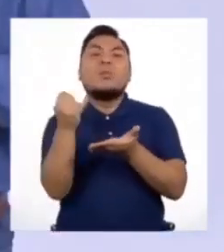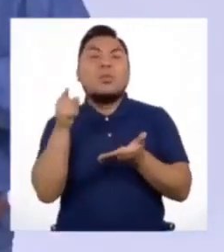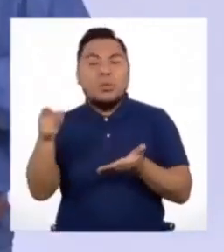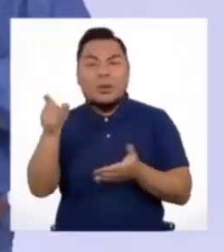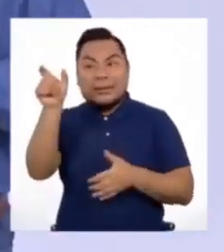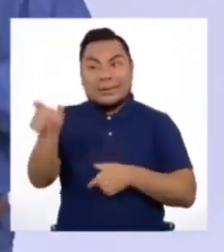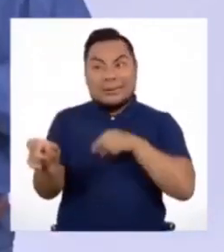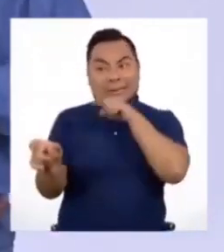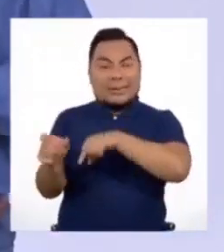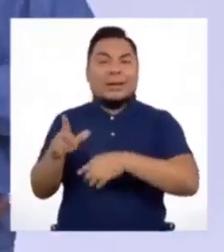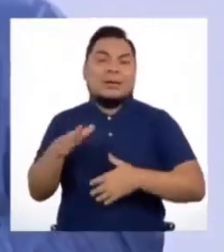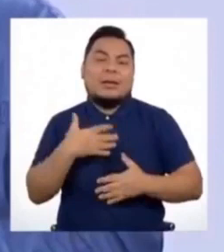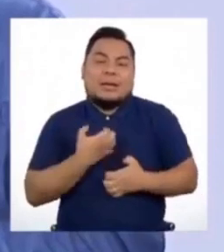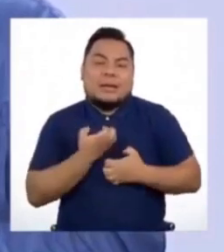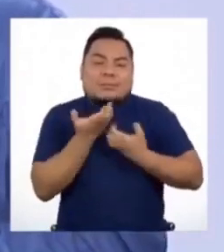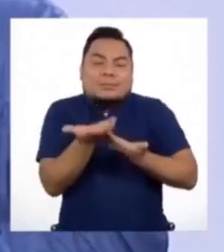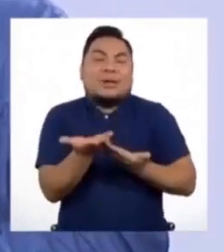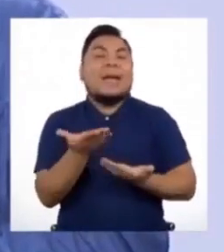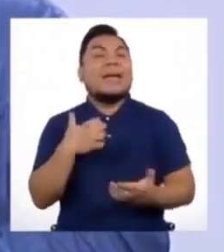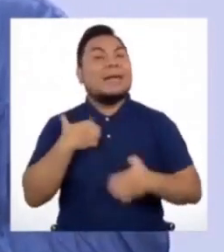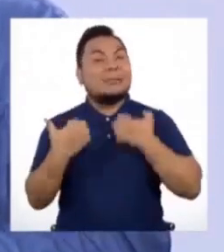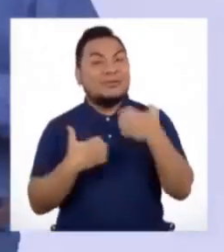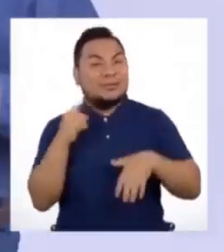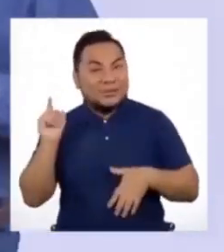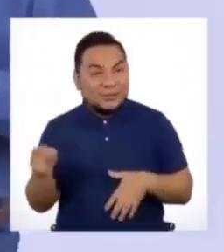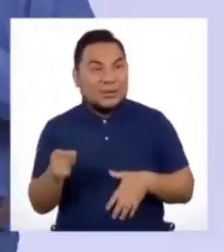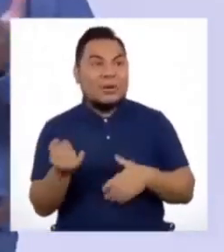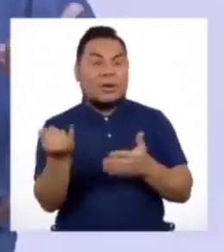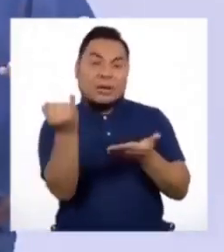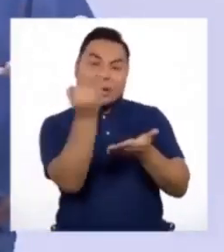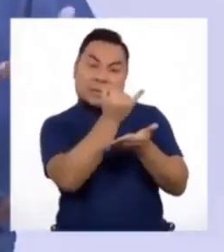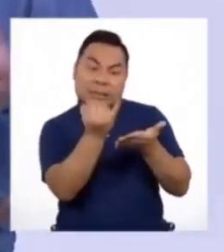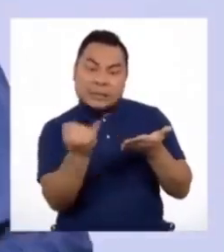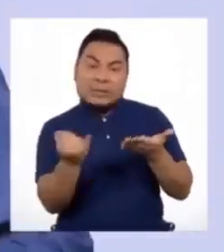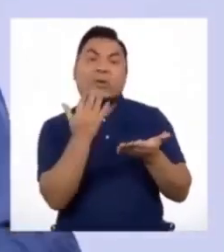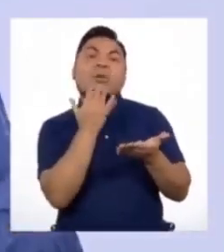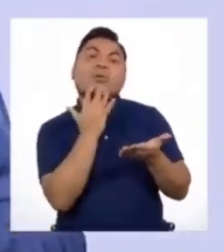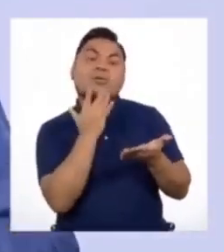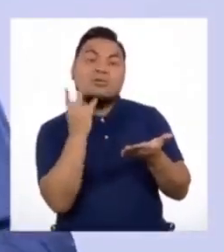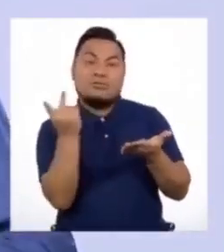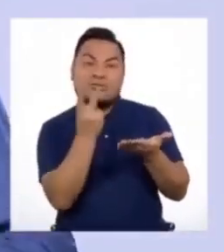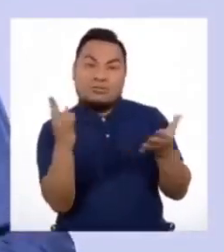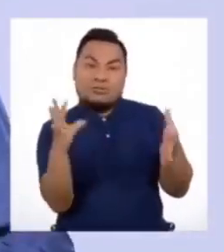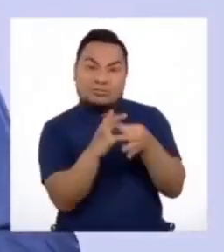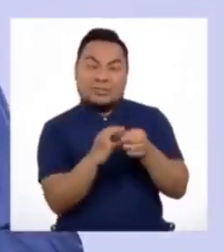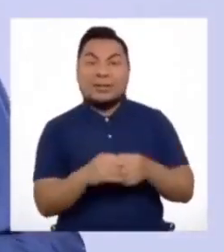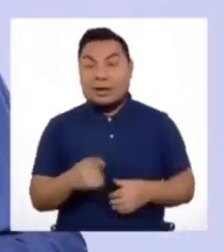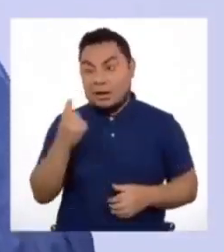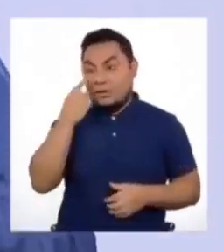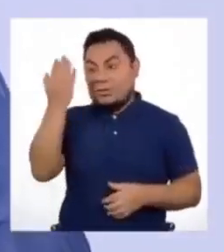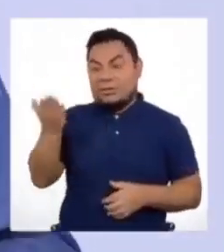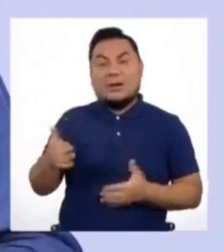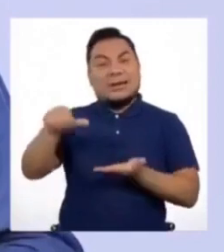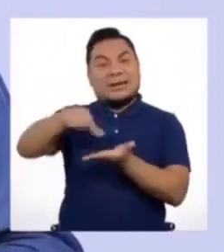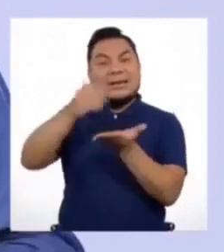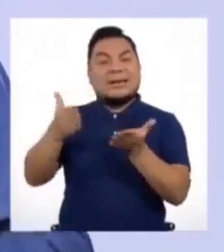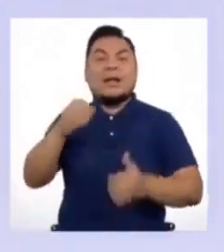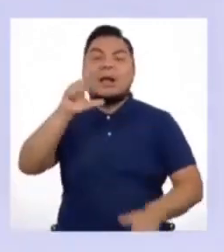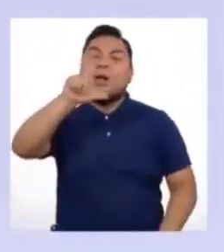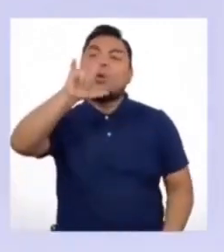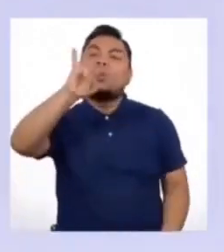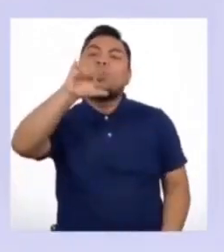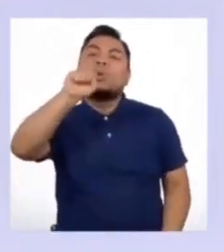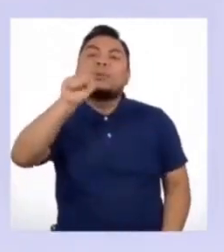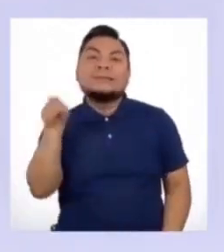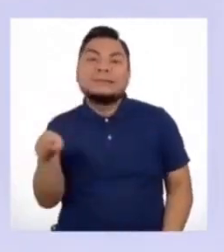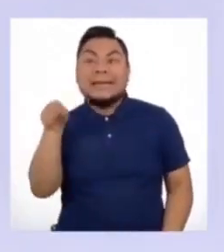para expresar sus emociones, ya sea con la línea, el color o los dos. Ahora vamos a conocer al artista Luis Morocho, que